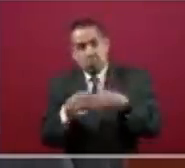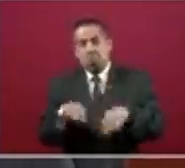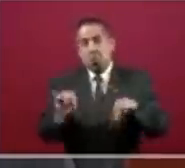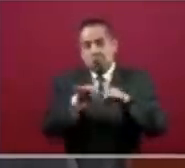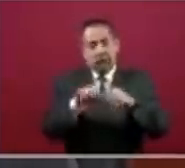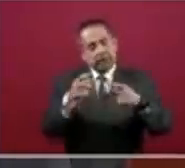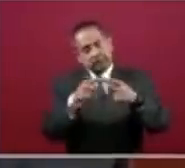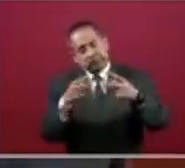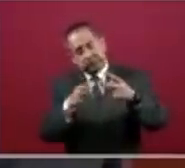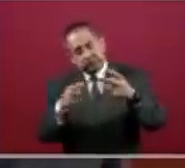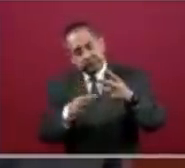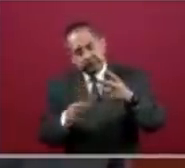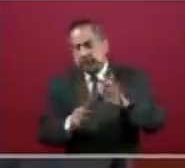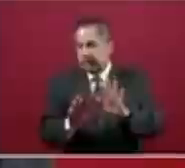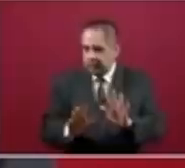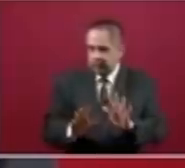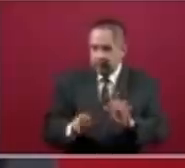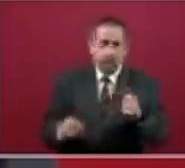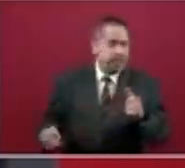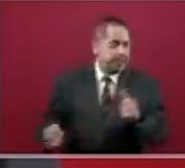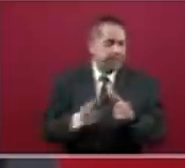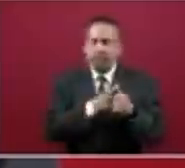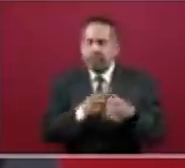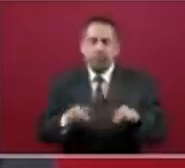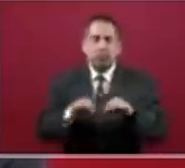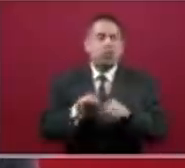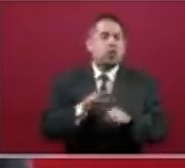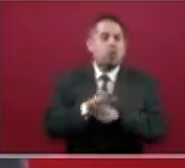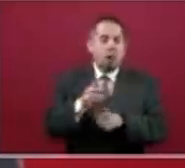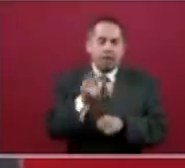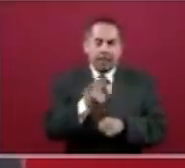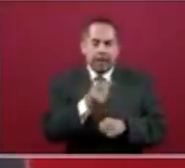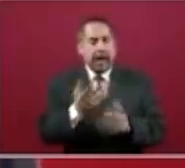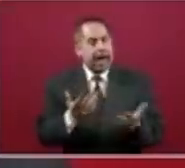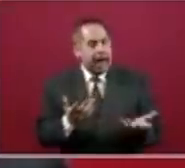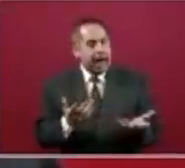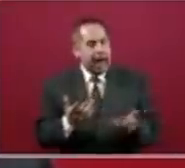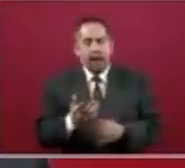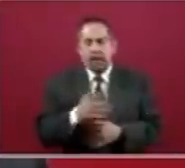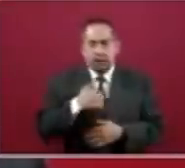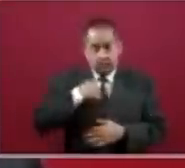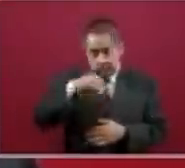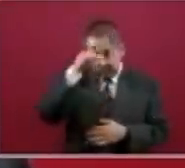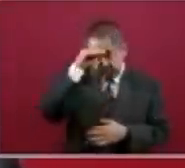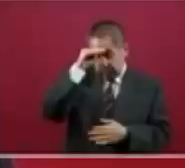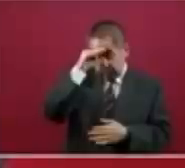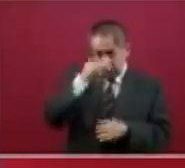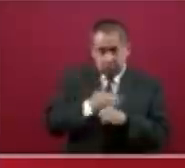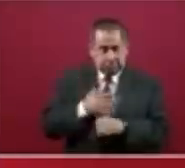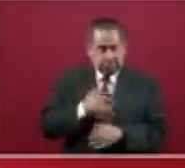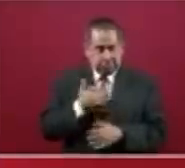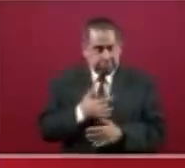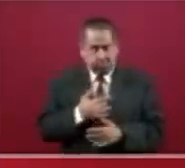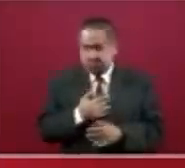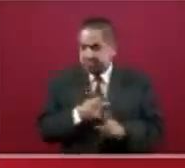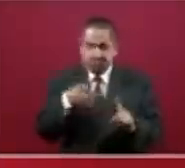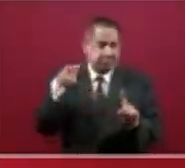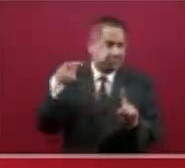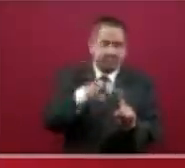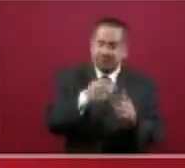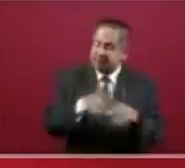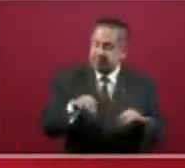importantes, pero bueno, vamos a priorizar. Y en este caso yo pienso que lo